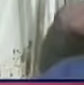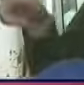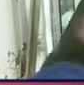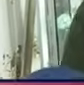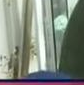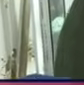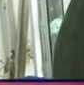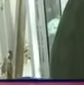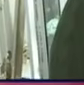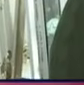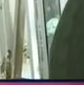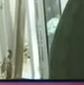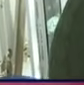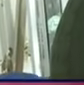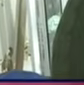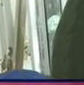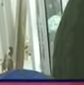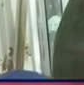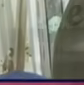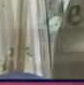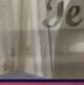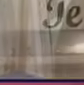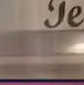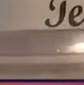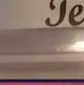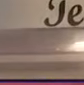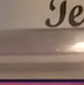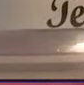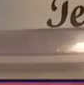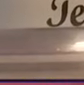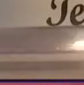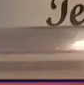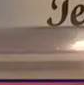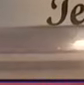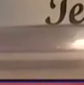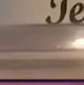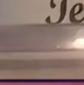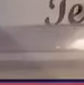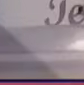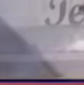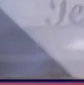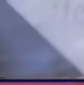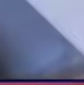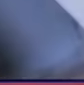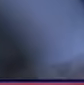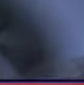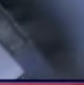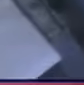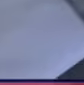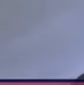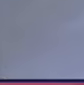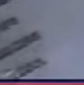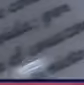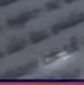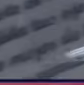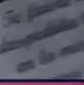También tenemos diferentes modelos de lápidas y a todo precio también. Tenemos desde 580,